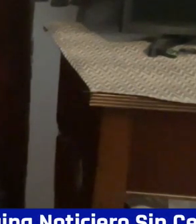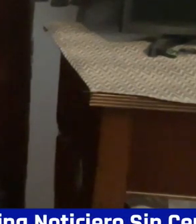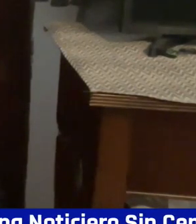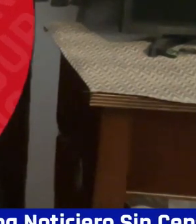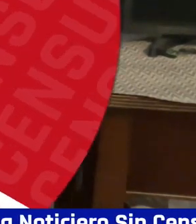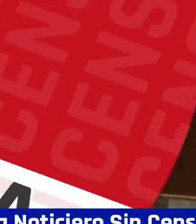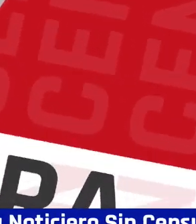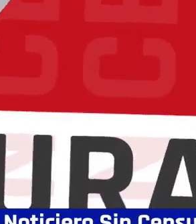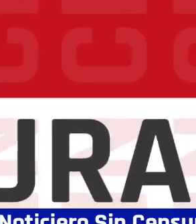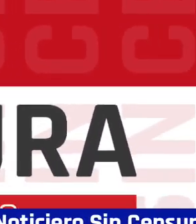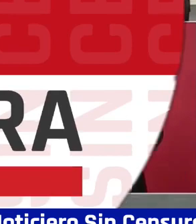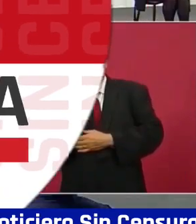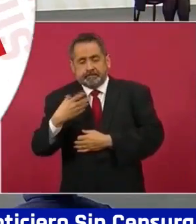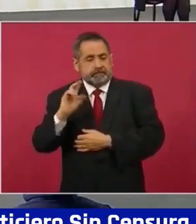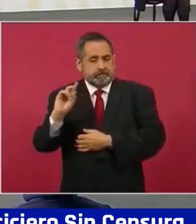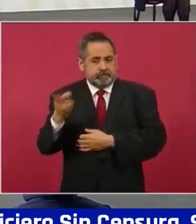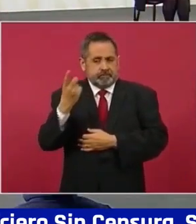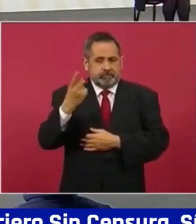Échelo, Ceci.